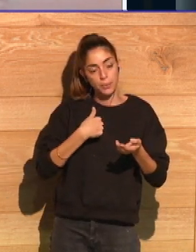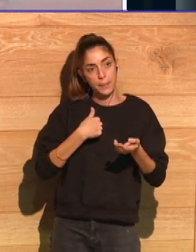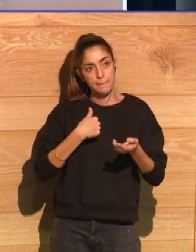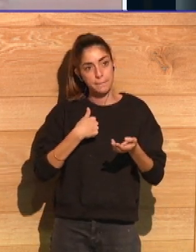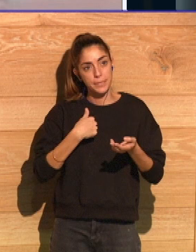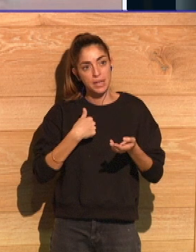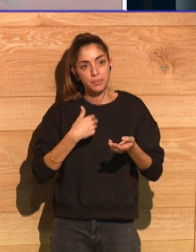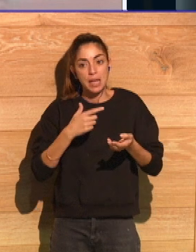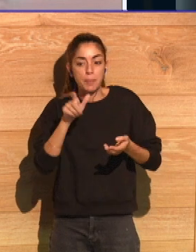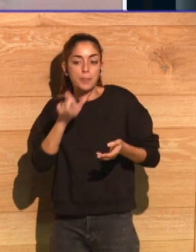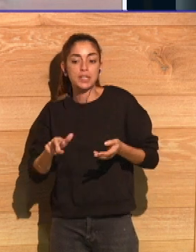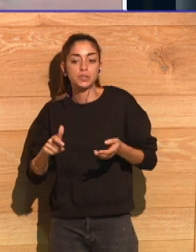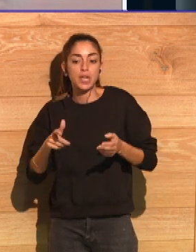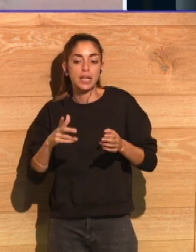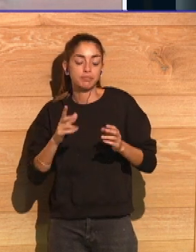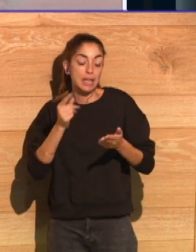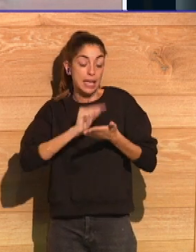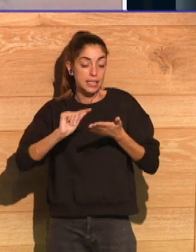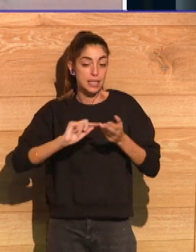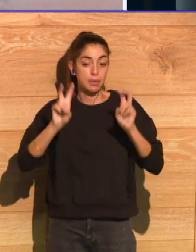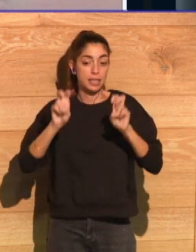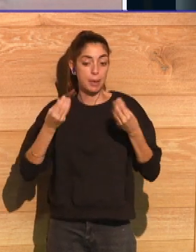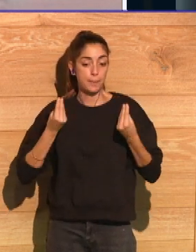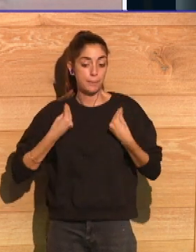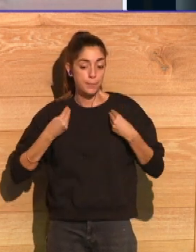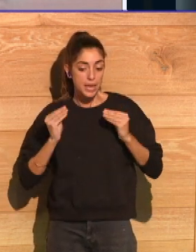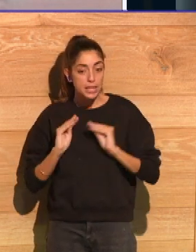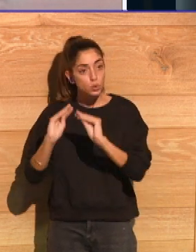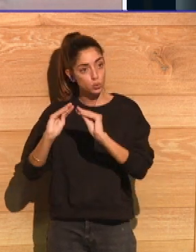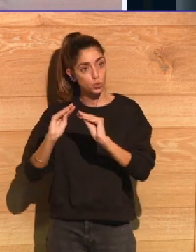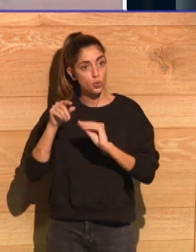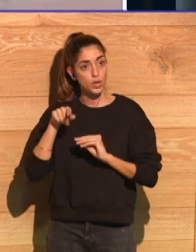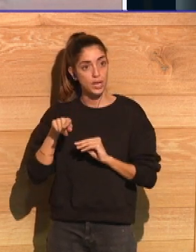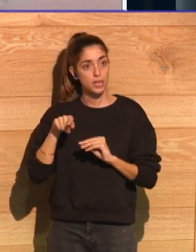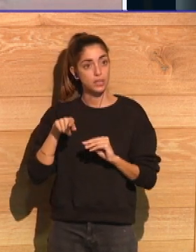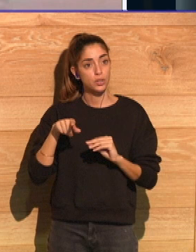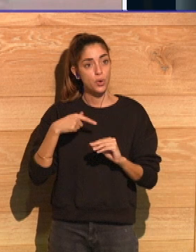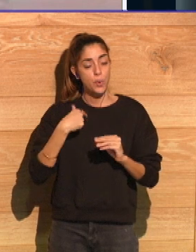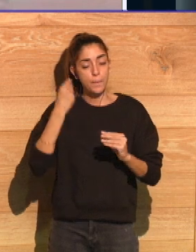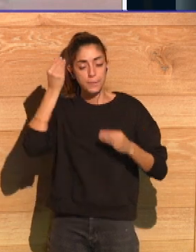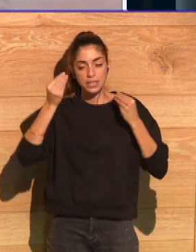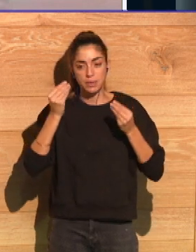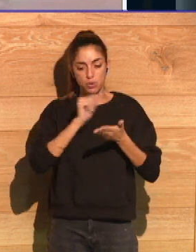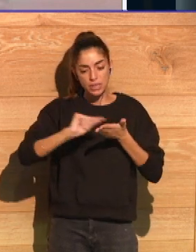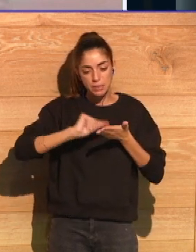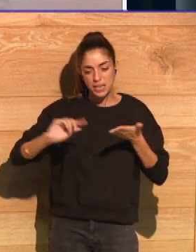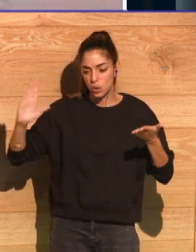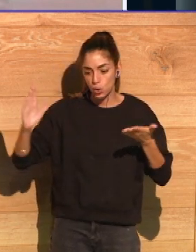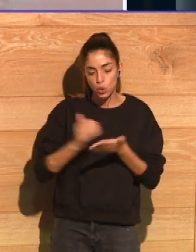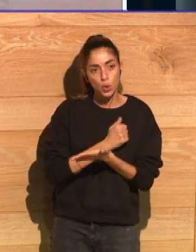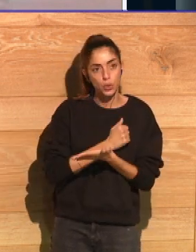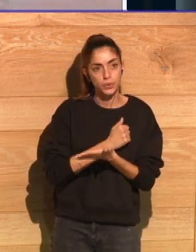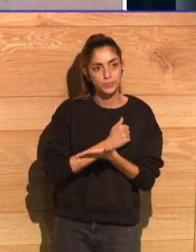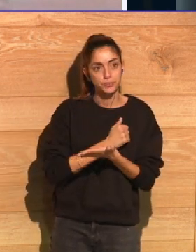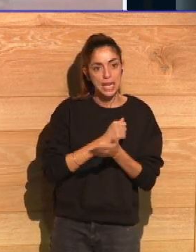alguien que escribe sobre su propia vida, siempre mi problema ha sido que yo quería escribir sobre todo. Sobre todo.